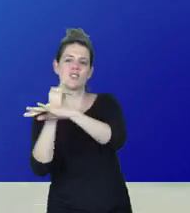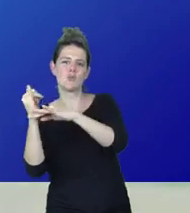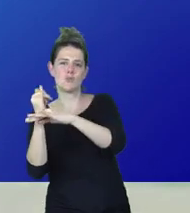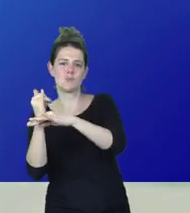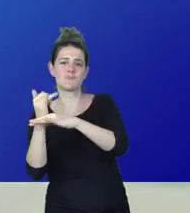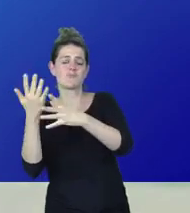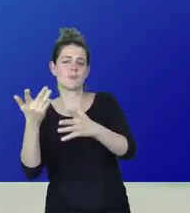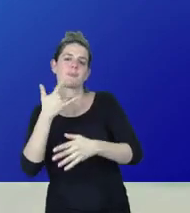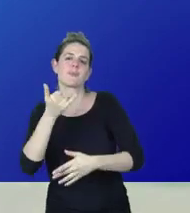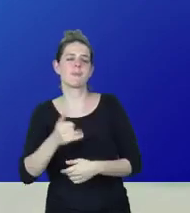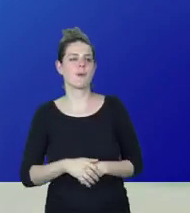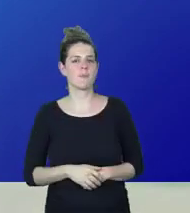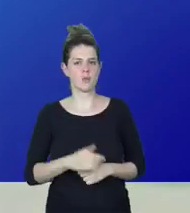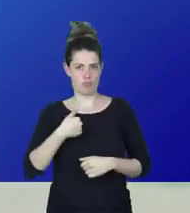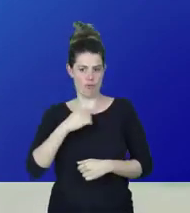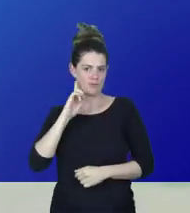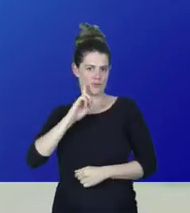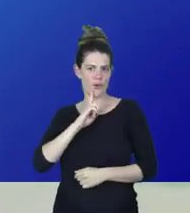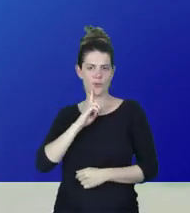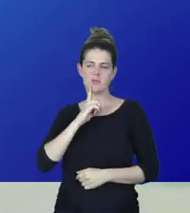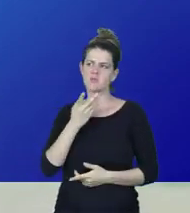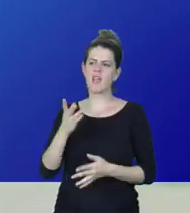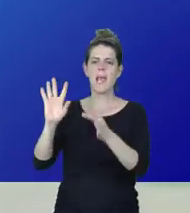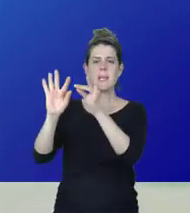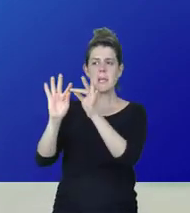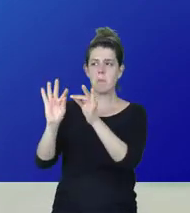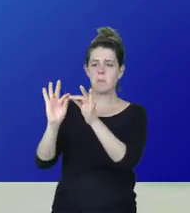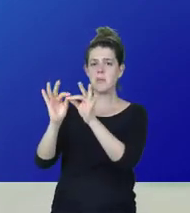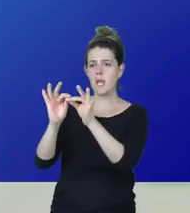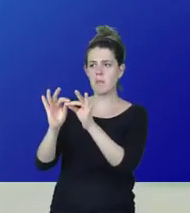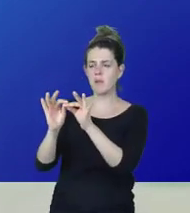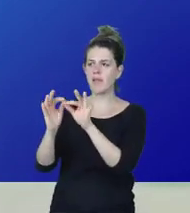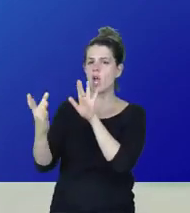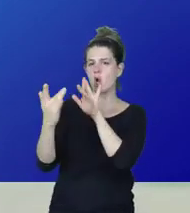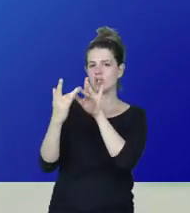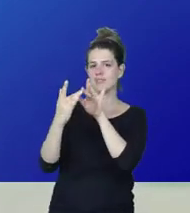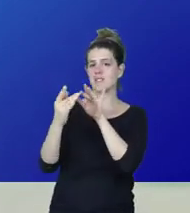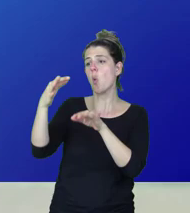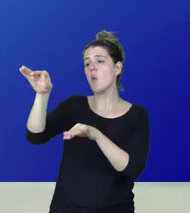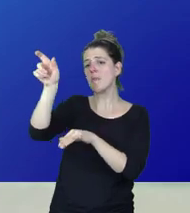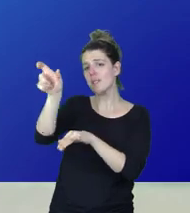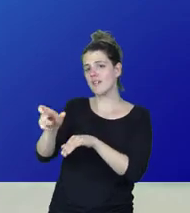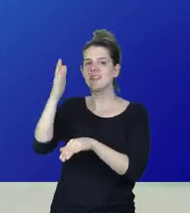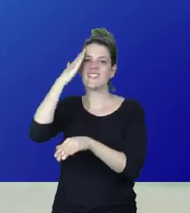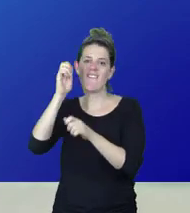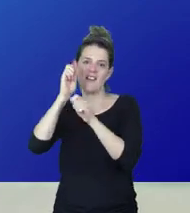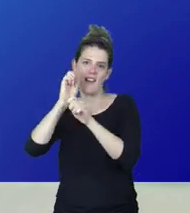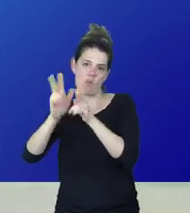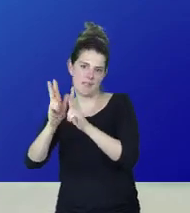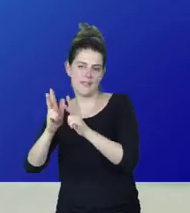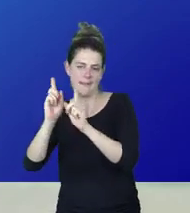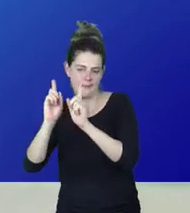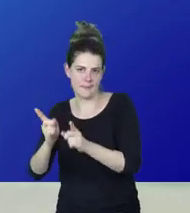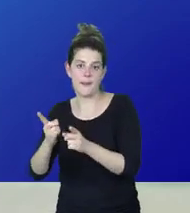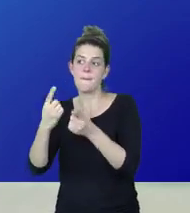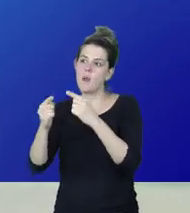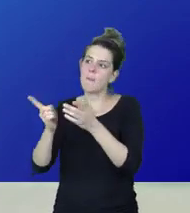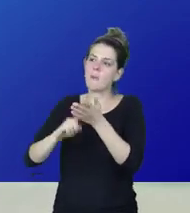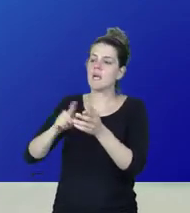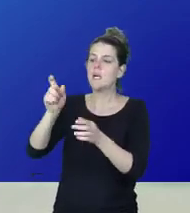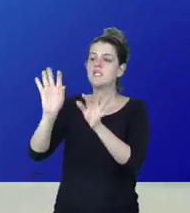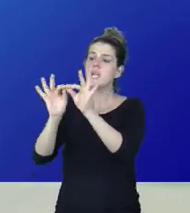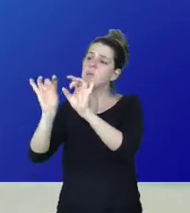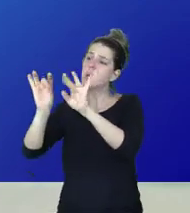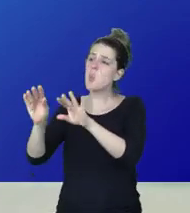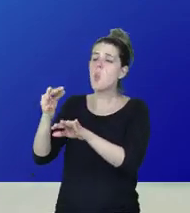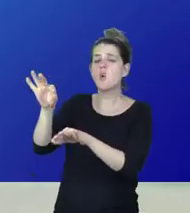intérprete el único que se contacta conmigo, si es el intérprete el único, además de que sabe mi lengua, pero es el único que está preocupado